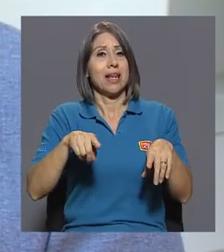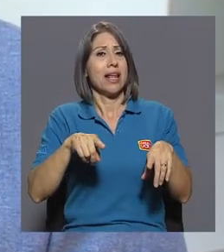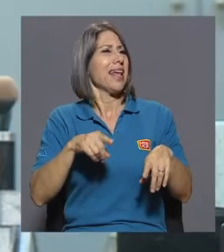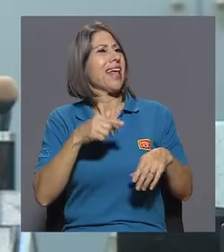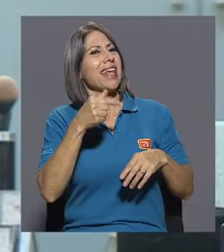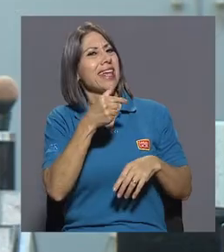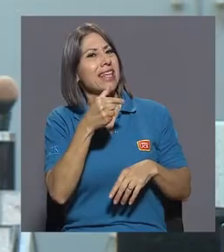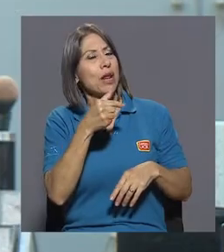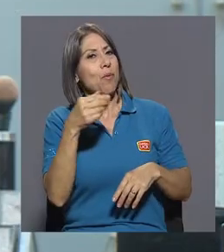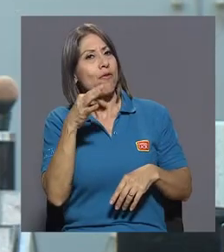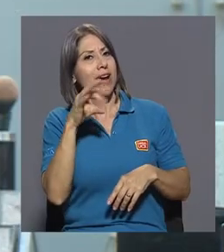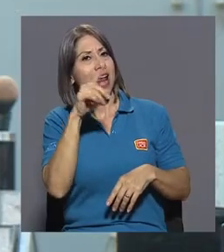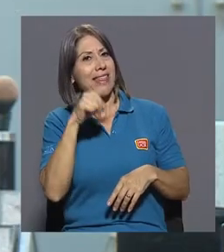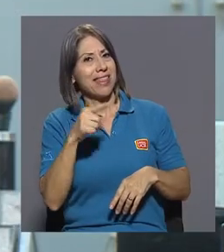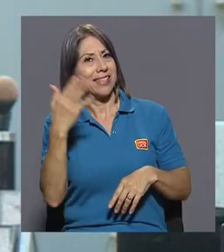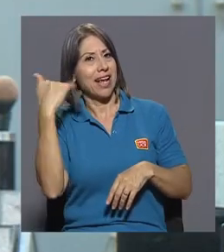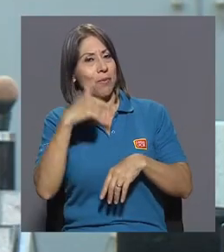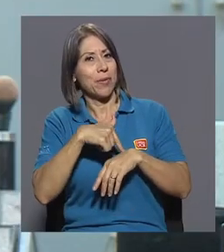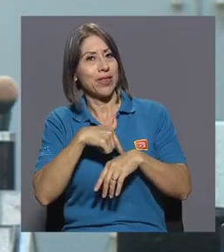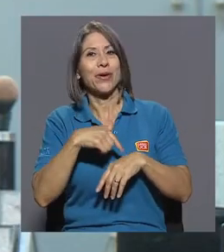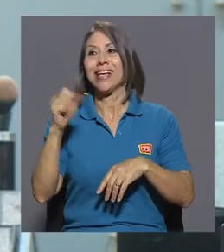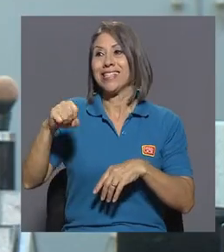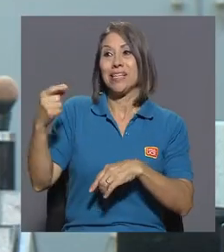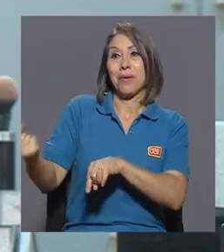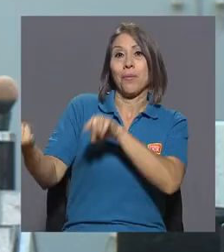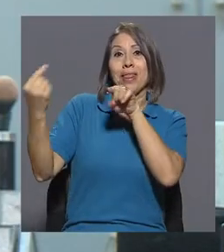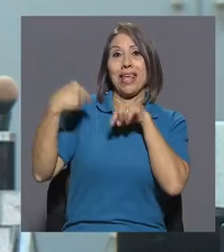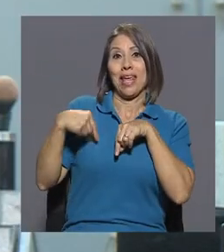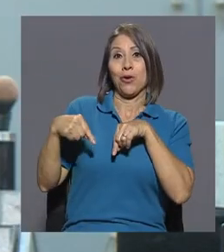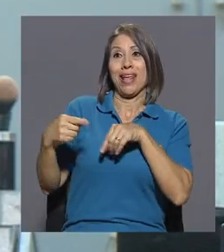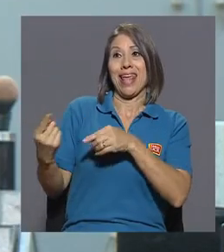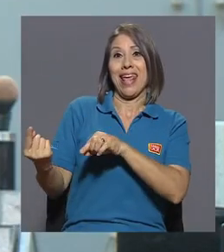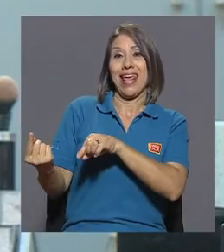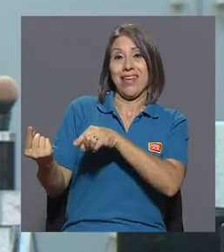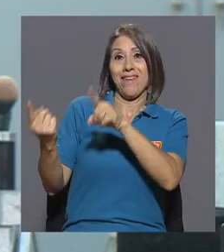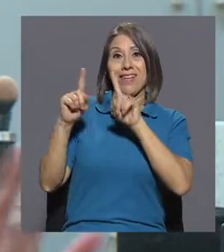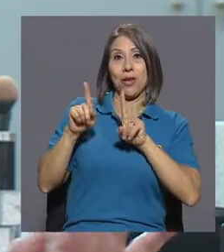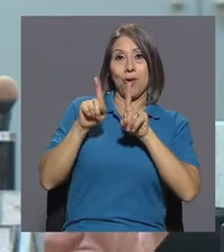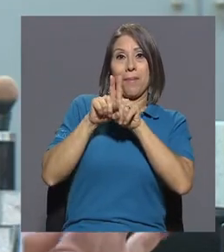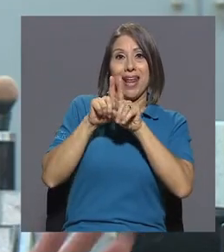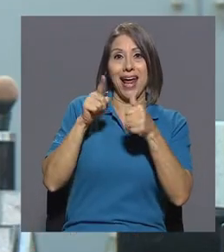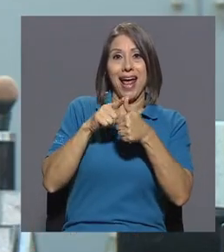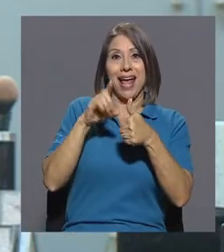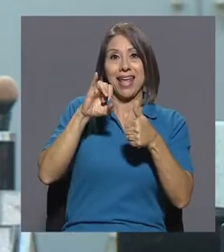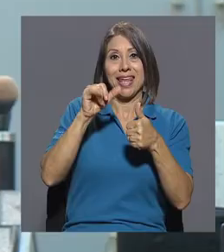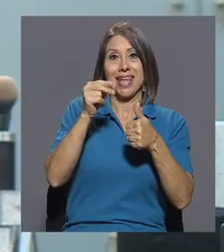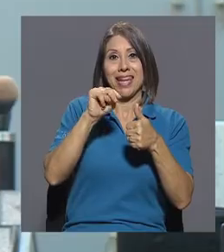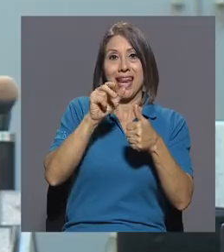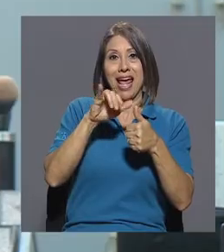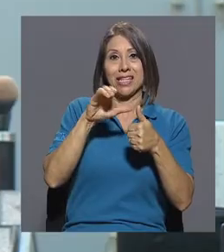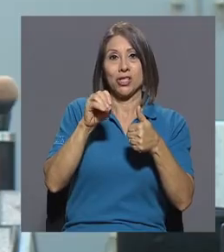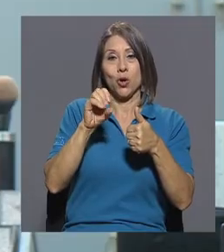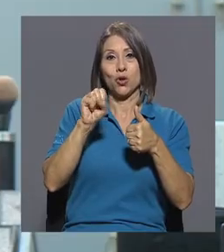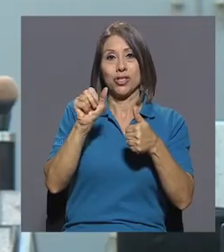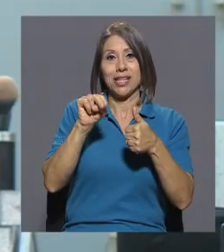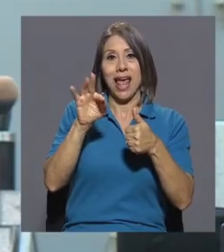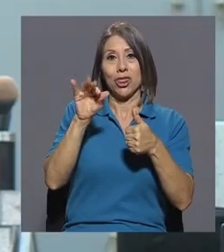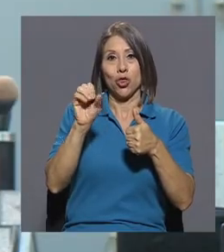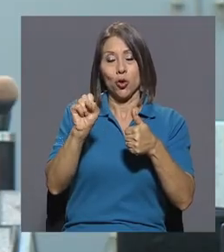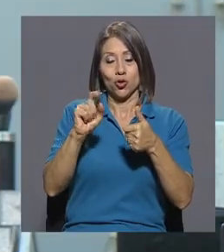Ok. Don Ignacio Santos y Pilar Cisneros. Yo no sabía quién era, nunca había escuchado esos nombres en mi vida,